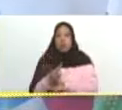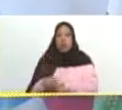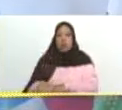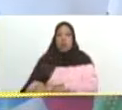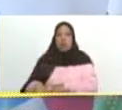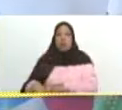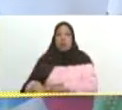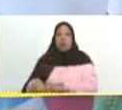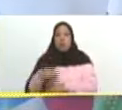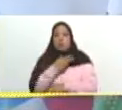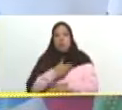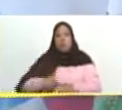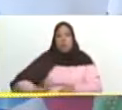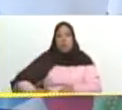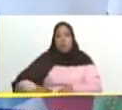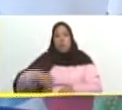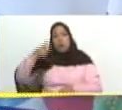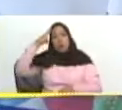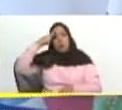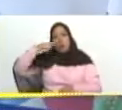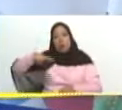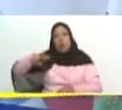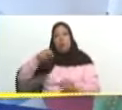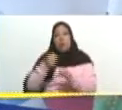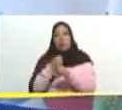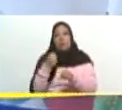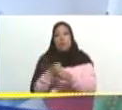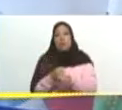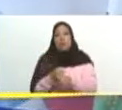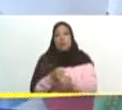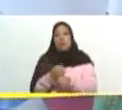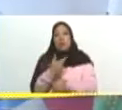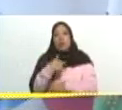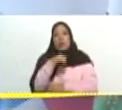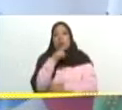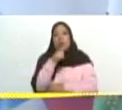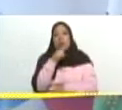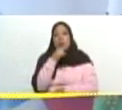Así se lo dije al presidente López Obrador. Nosotros somos gente de palabra,